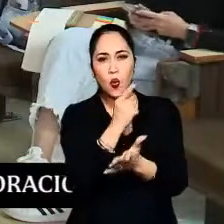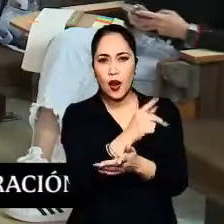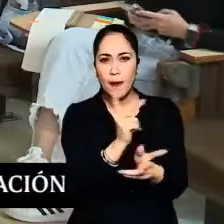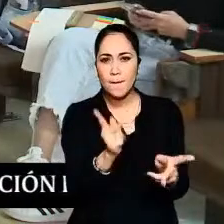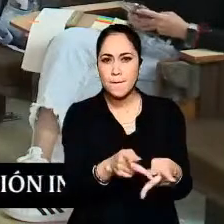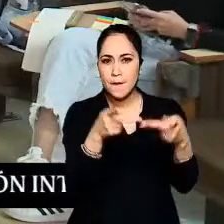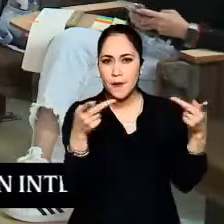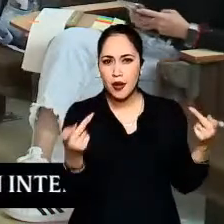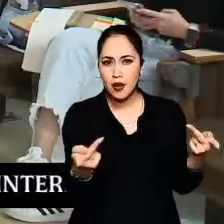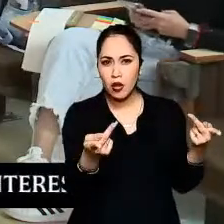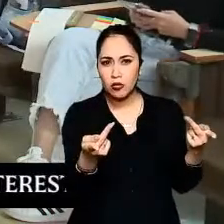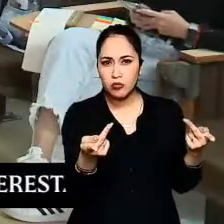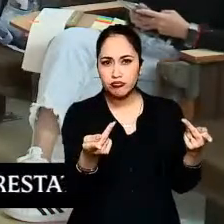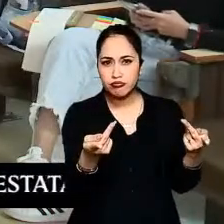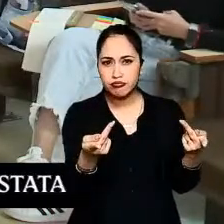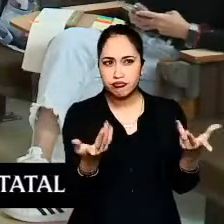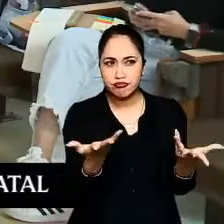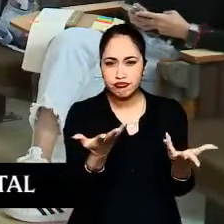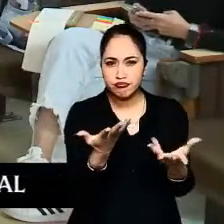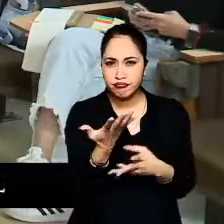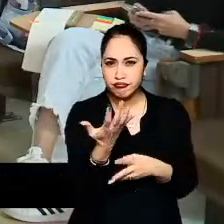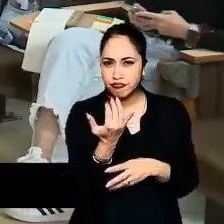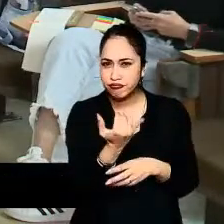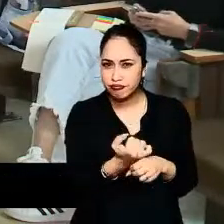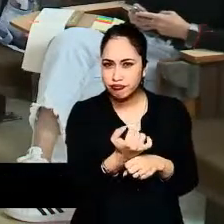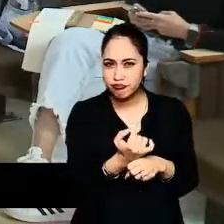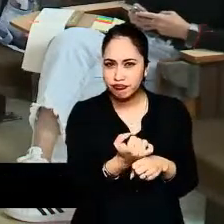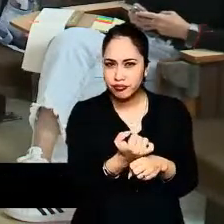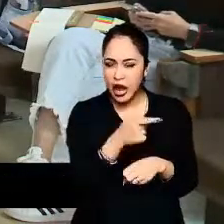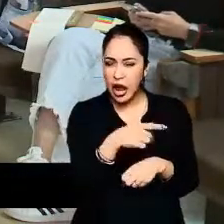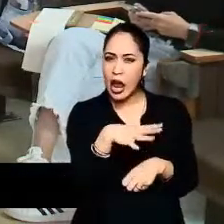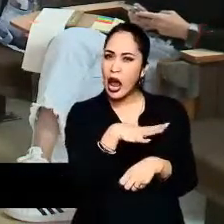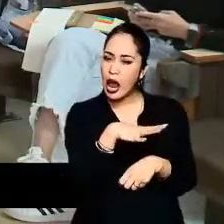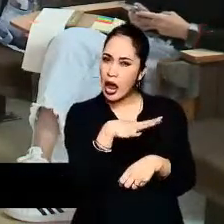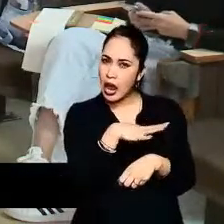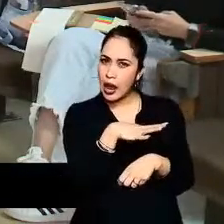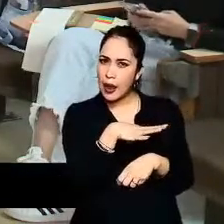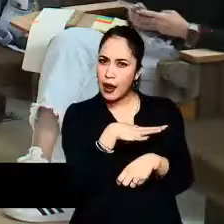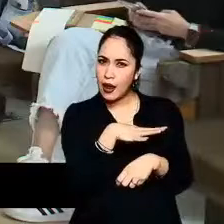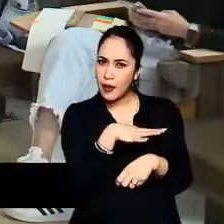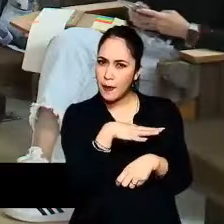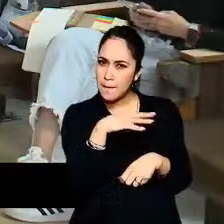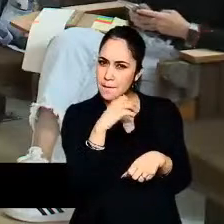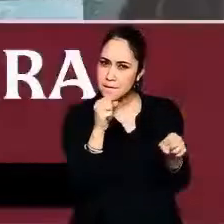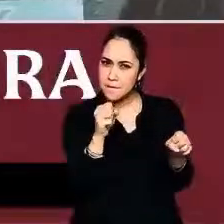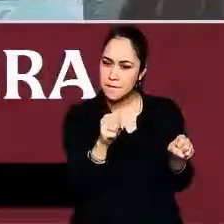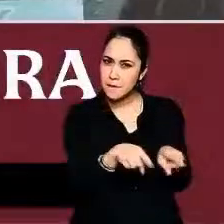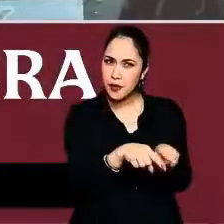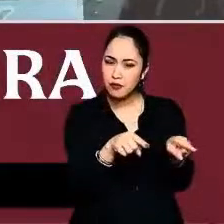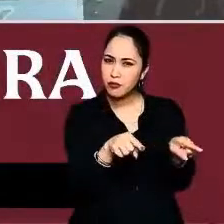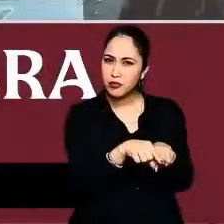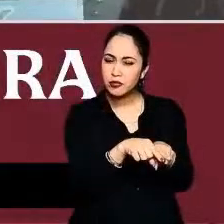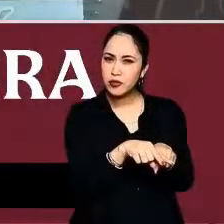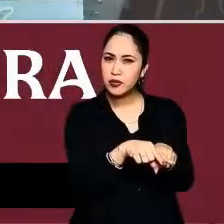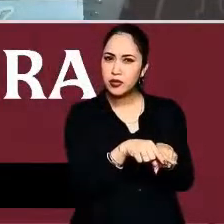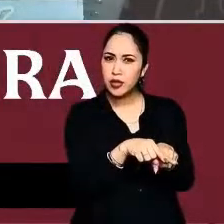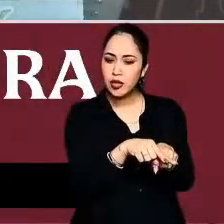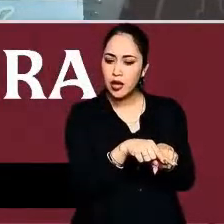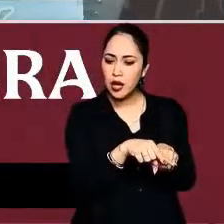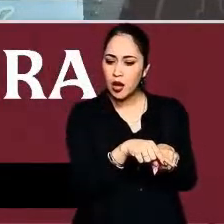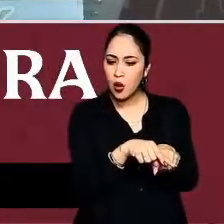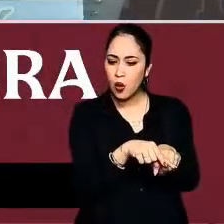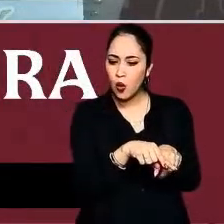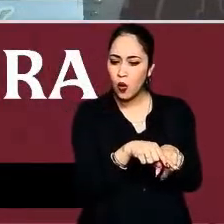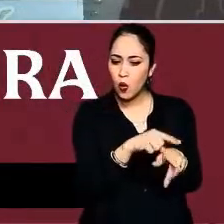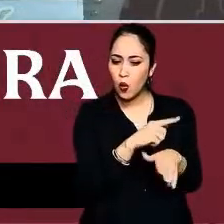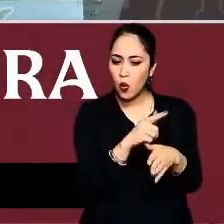casi 4 años y hay un caso que es persistente todos los años, que es el juego de azar